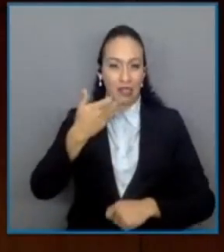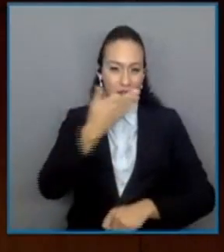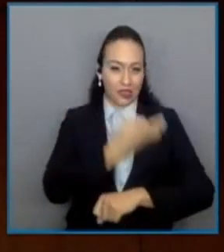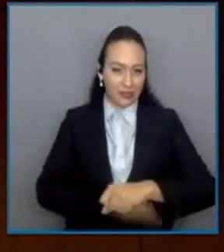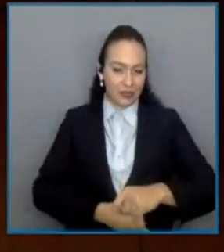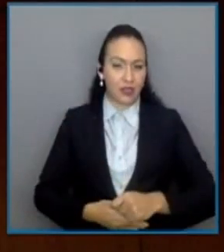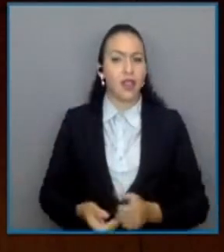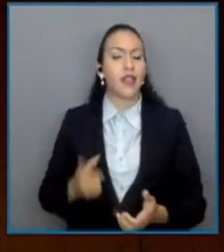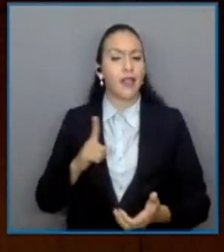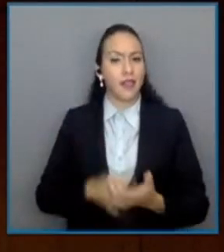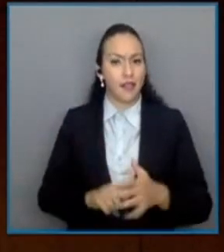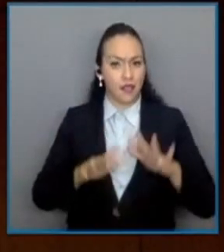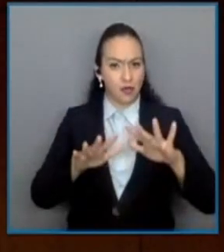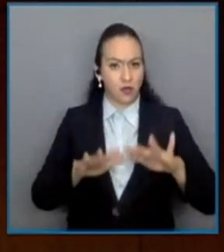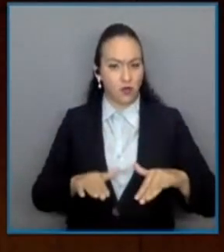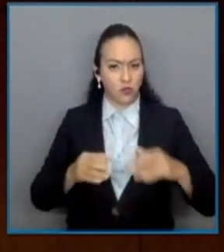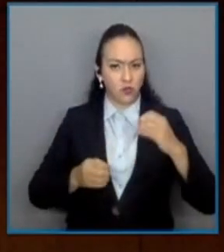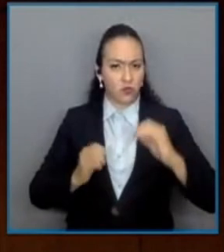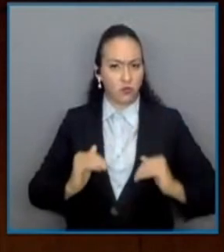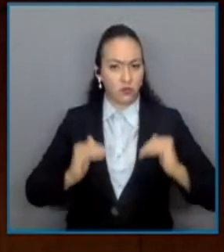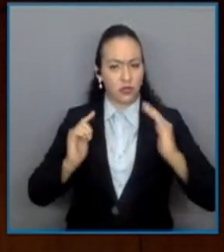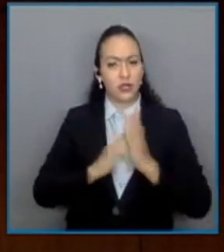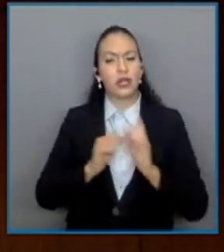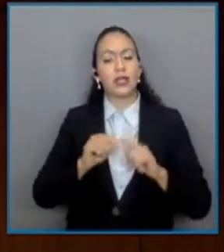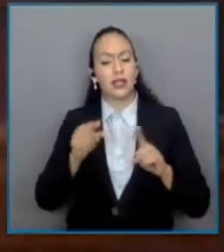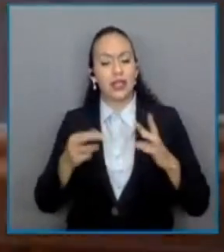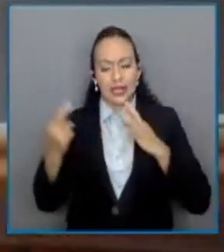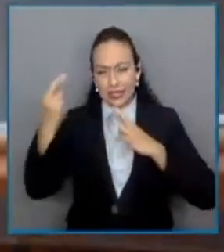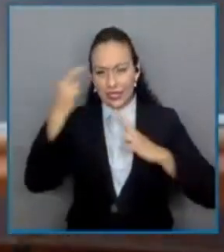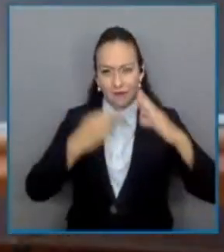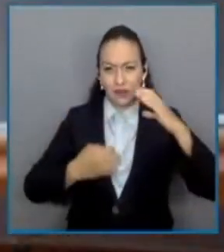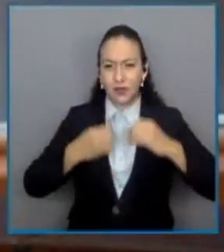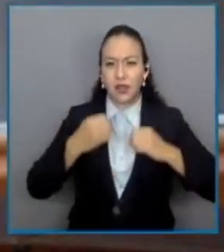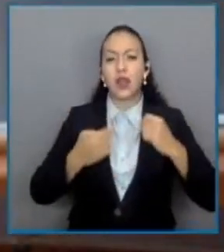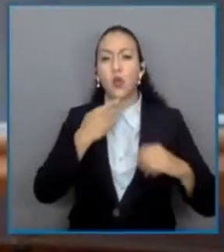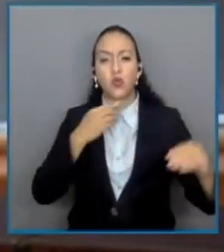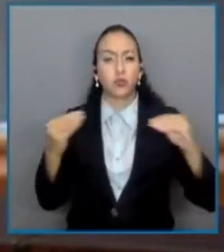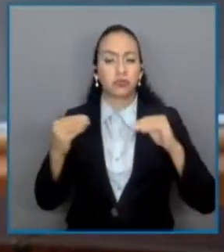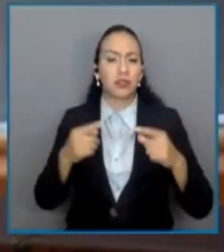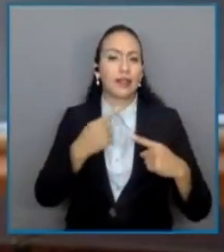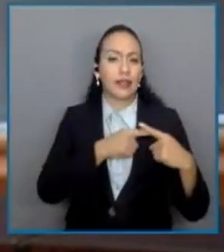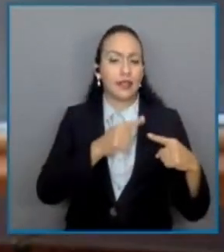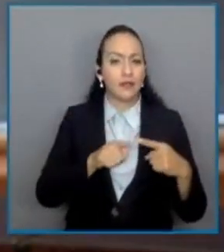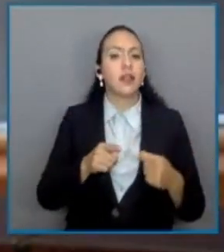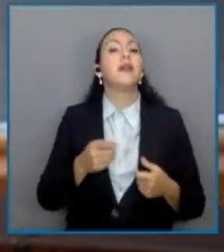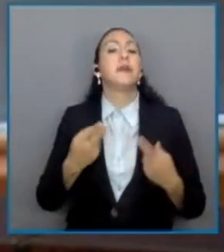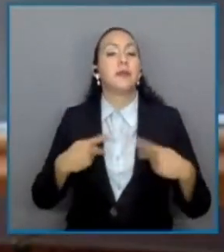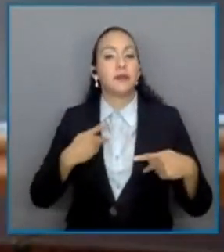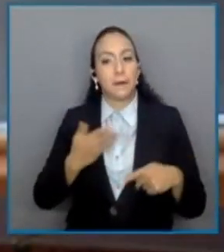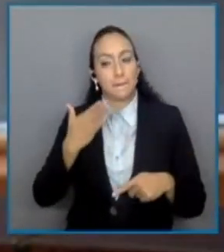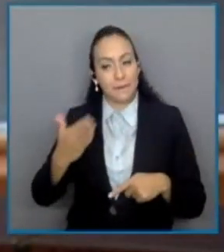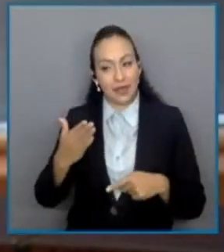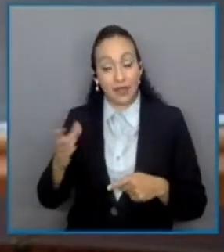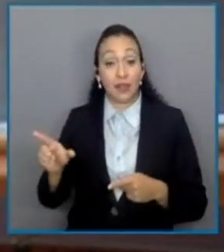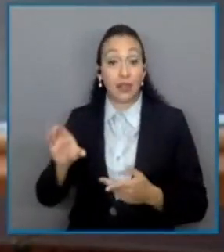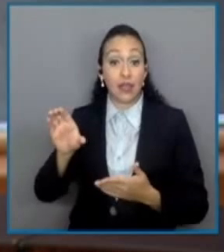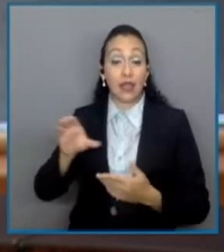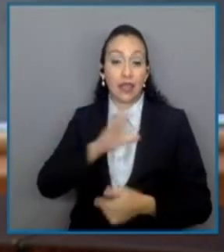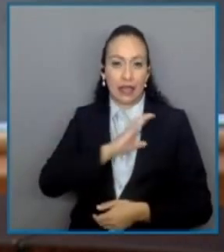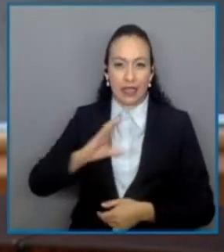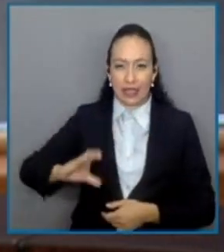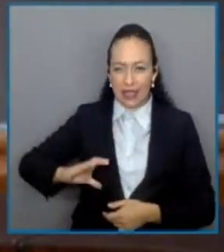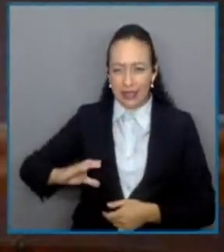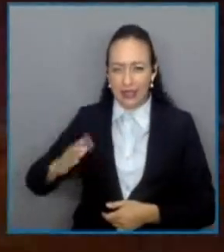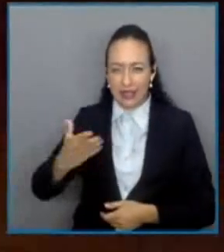Superior analizará y resolverá los juicios de inconformidad en los que se solicita la nulidad de la elección presidencial del pasado 2